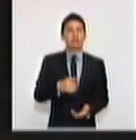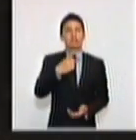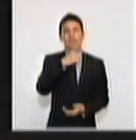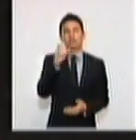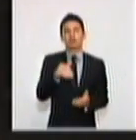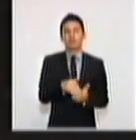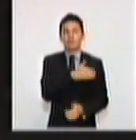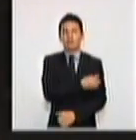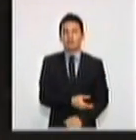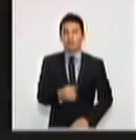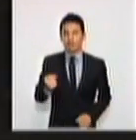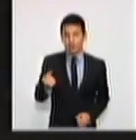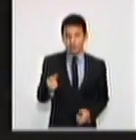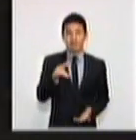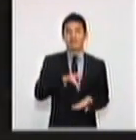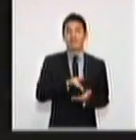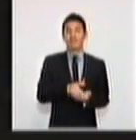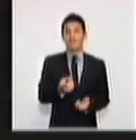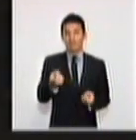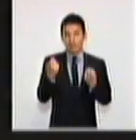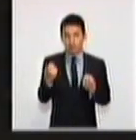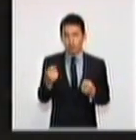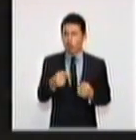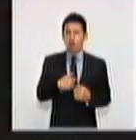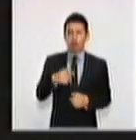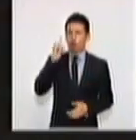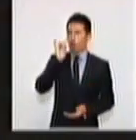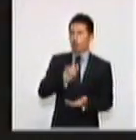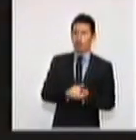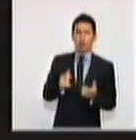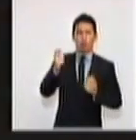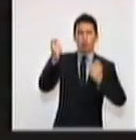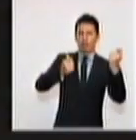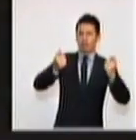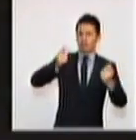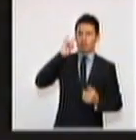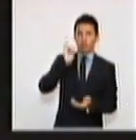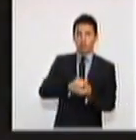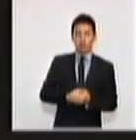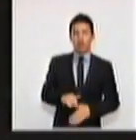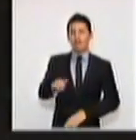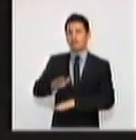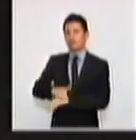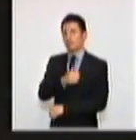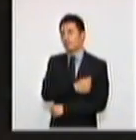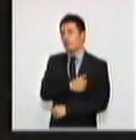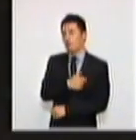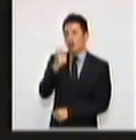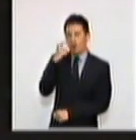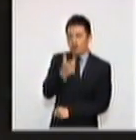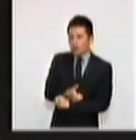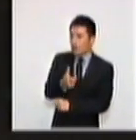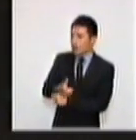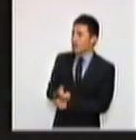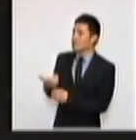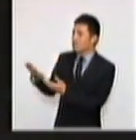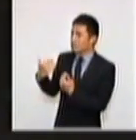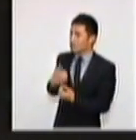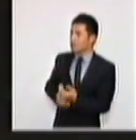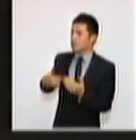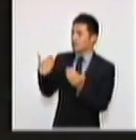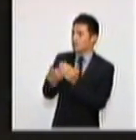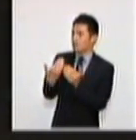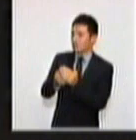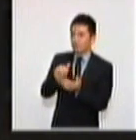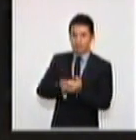mil millones de pesos. Y las cuentas no son creíbles. Y le voy a pedir a la Contralora que nos certifique si es verdad que esas